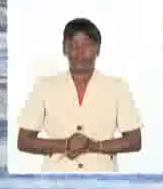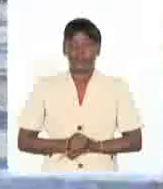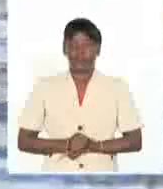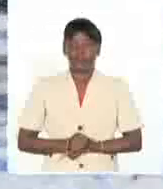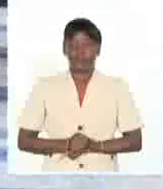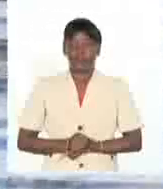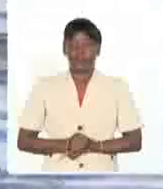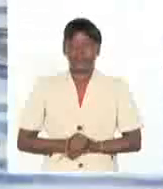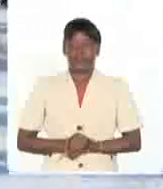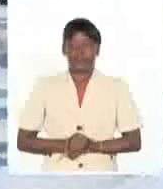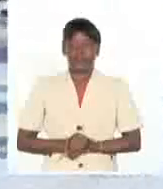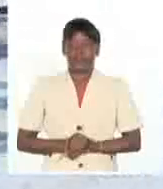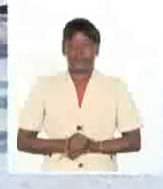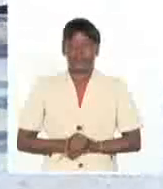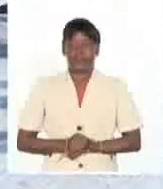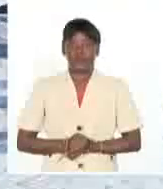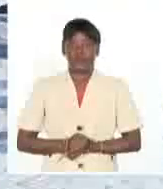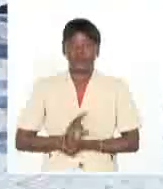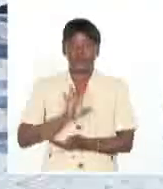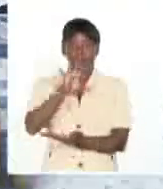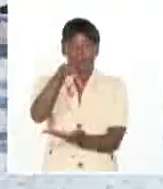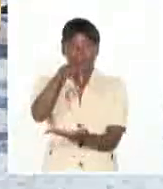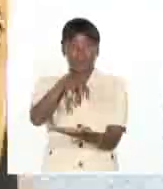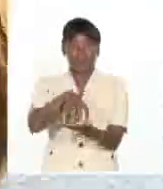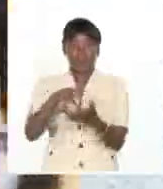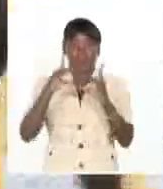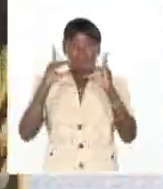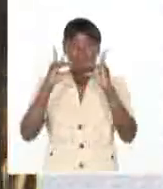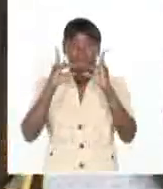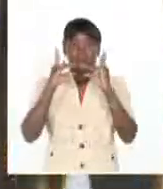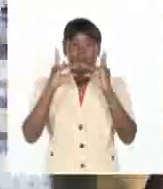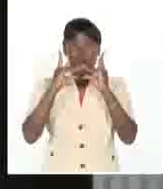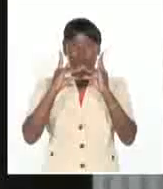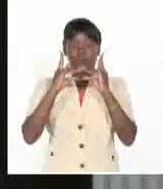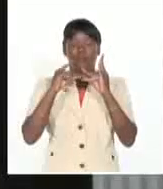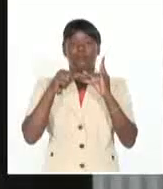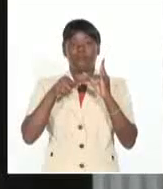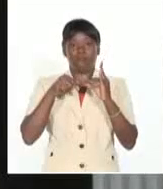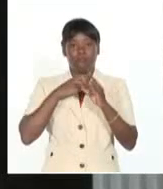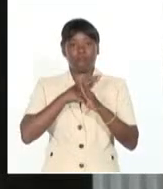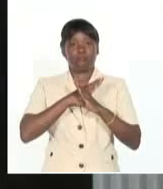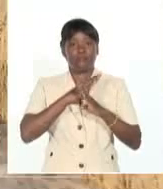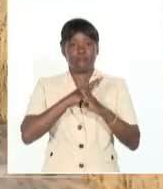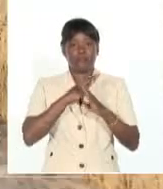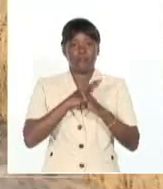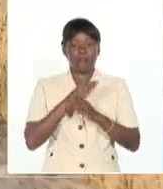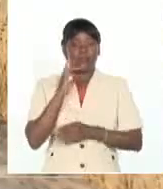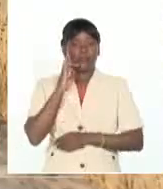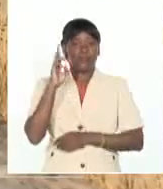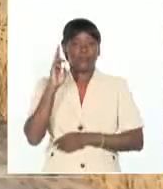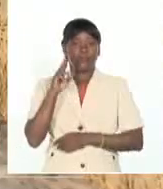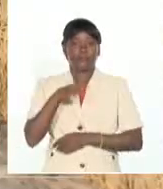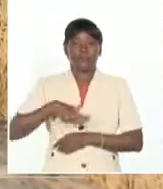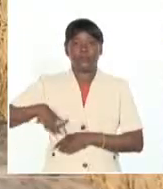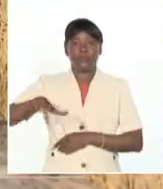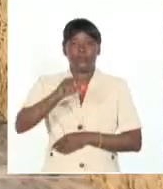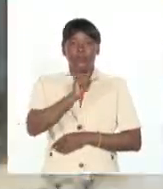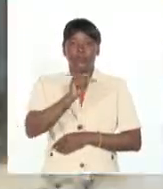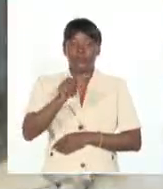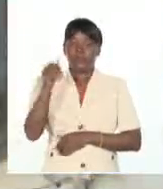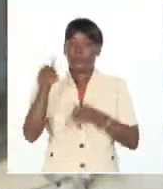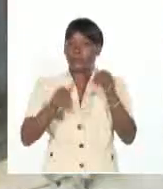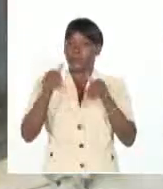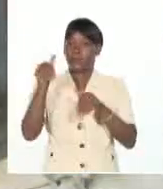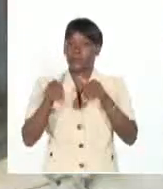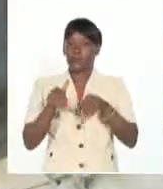En el sendero de los próceres de la patria, en el cementerio patrimonial Santa Ifigenia, la ceremonia militar de guardia de honor reverenció los